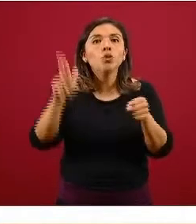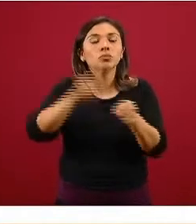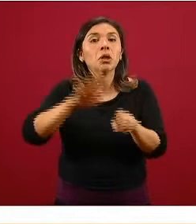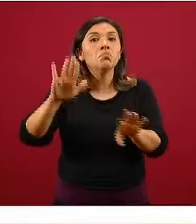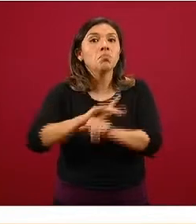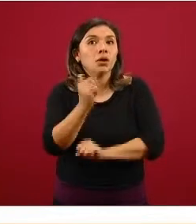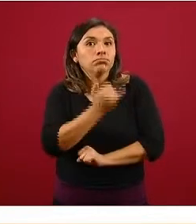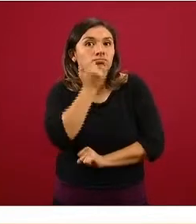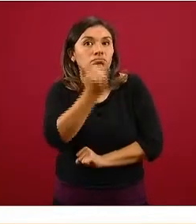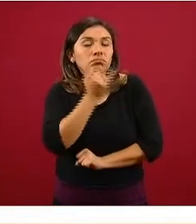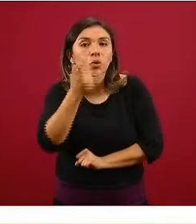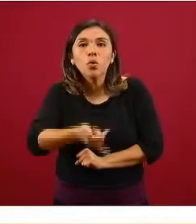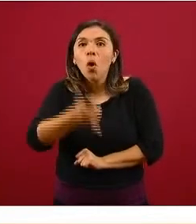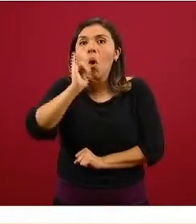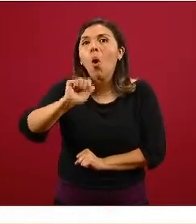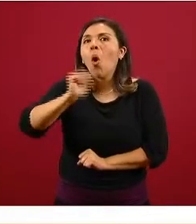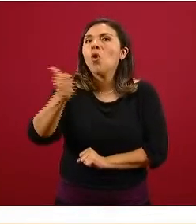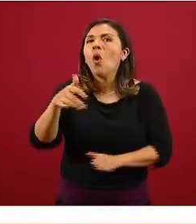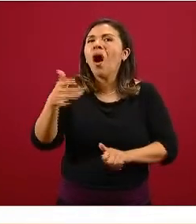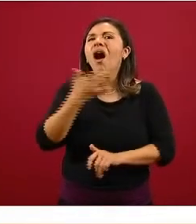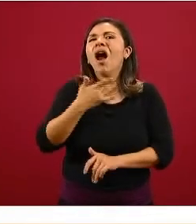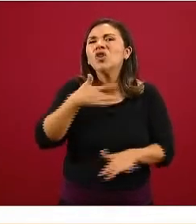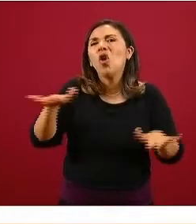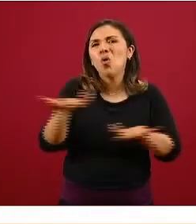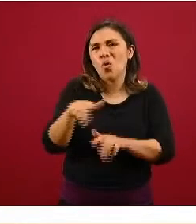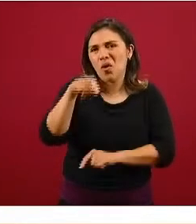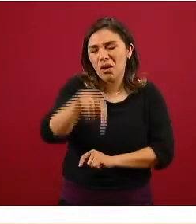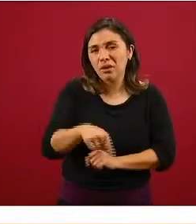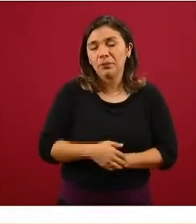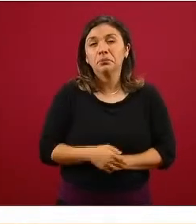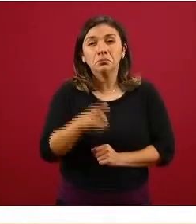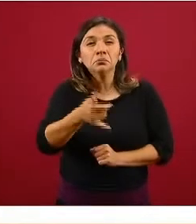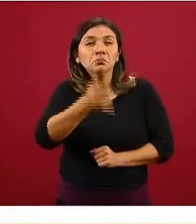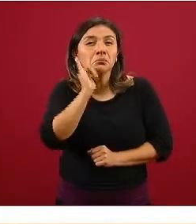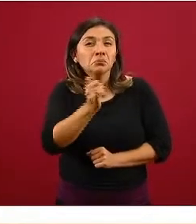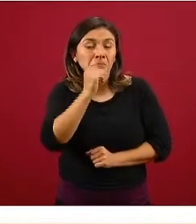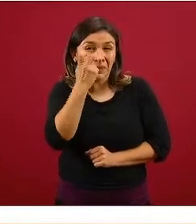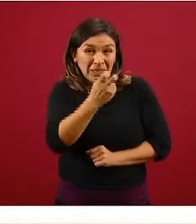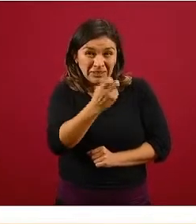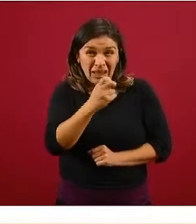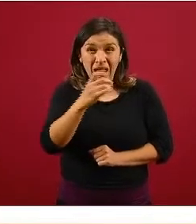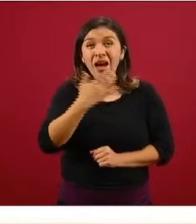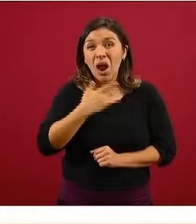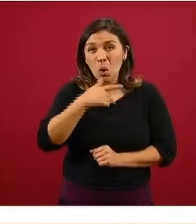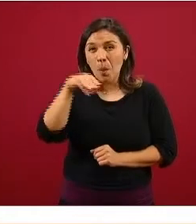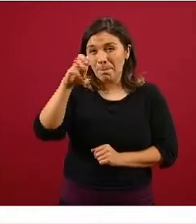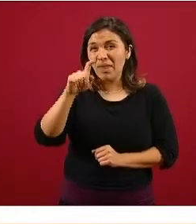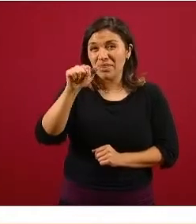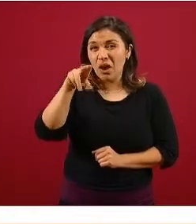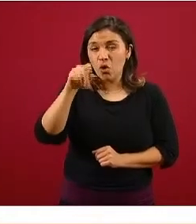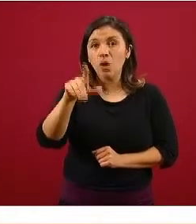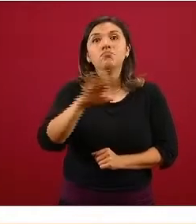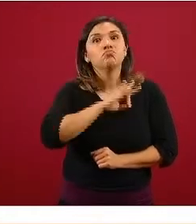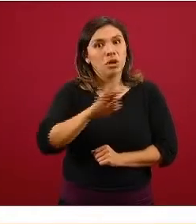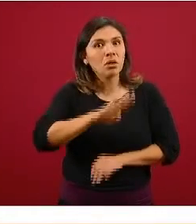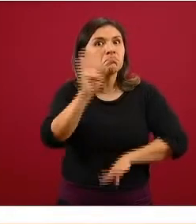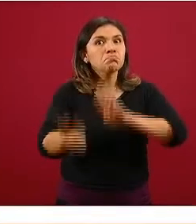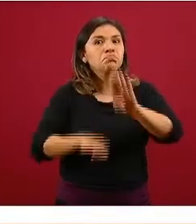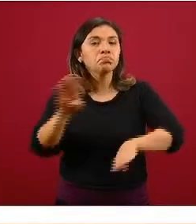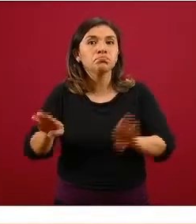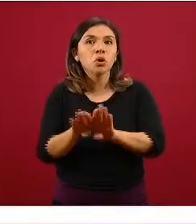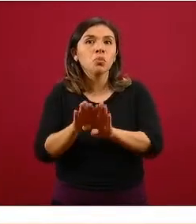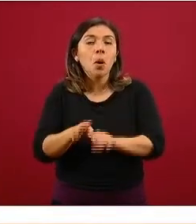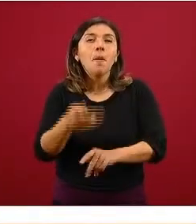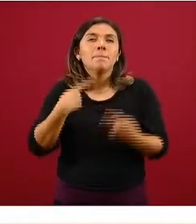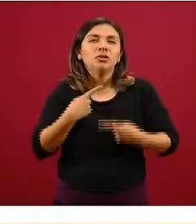porque probablemente hayan bebido un alcohol de este tipo. El consumo de bebidas de esta categoría mata usualmente a la mitad de